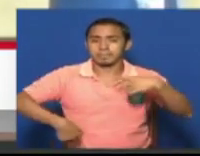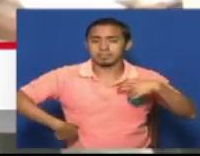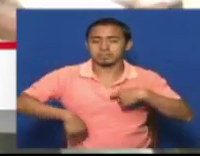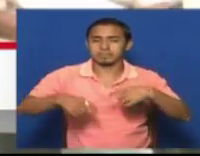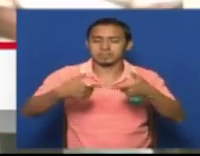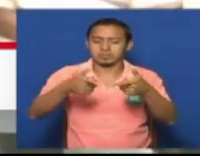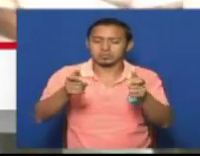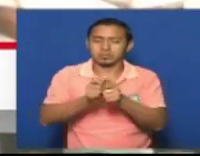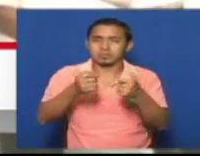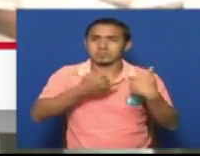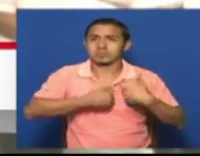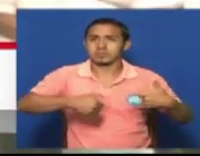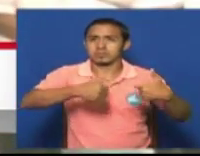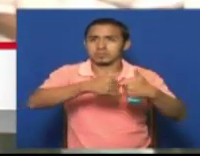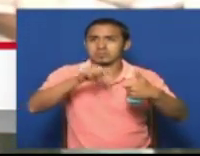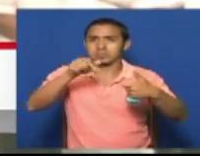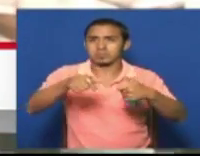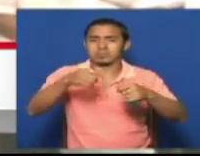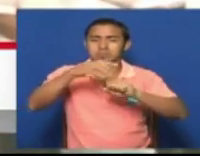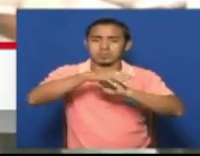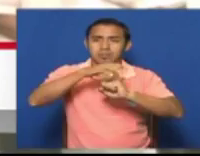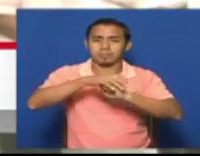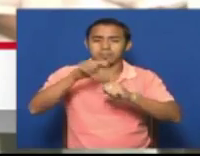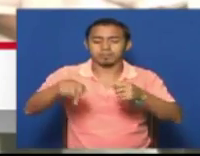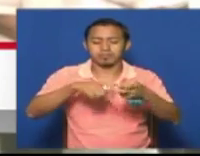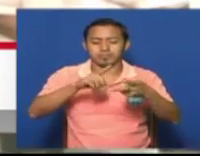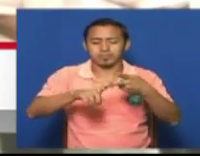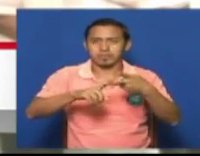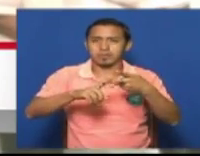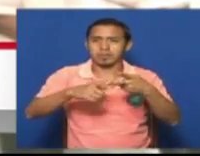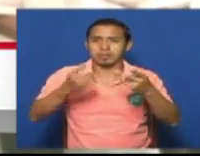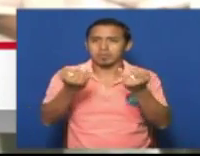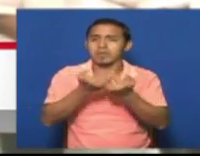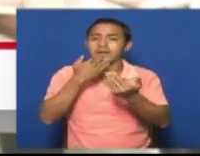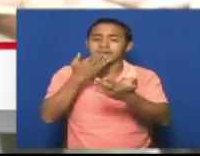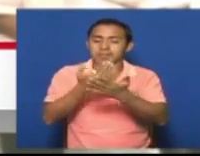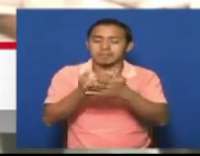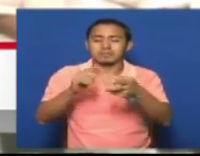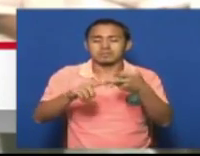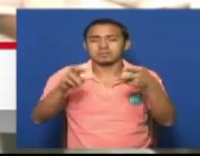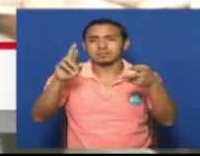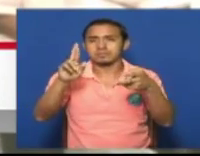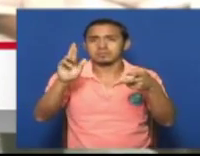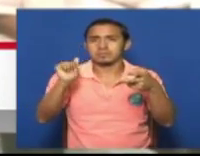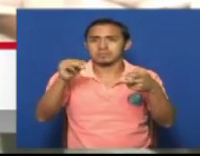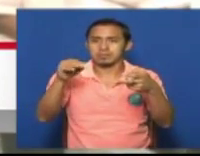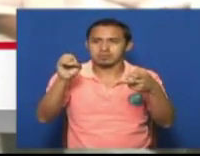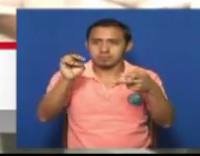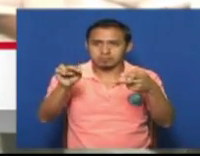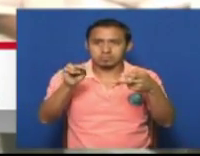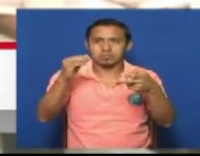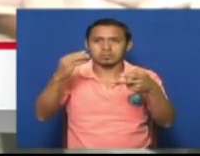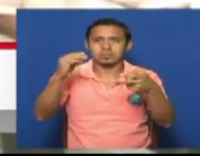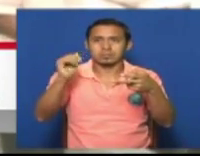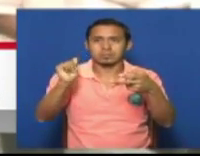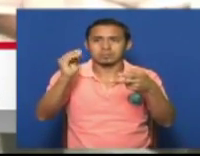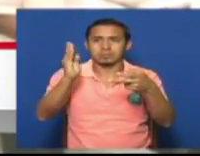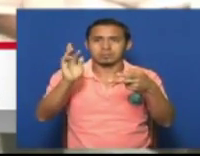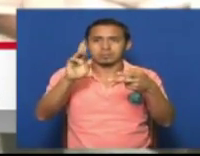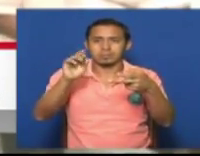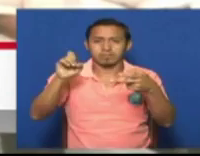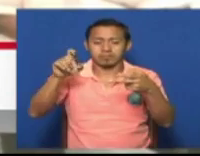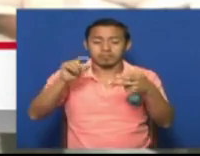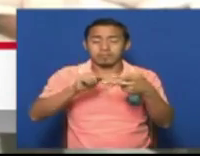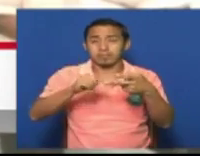quiero agradecer al licenciado ramón cabrales que es el secretario ejecutivo de la asamblea nacional porque